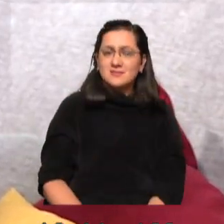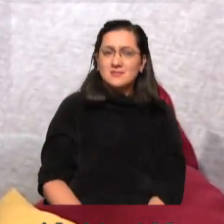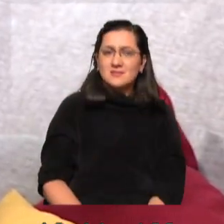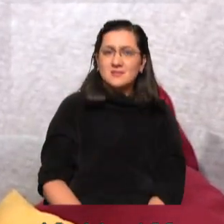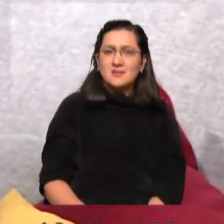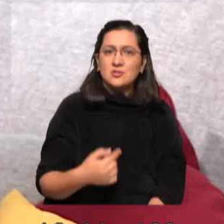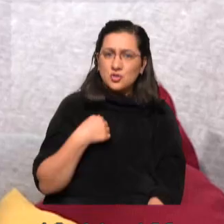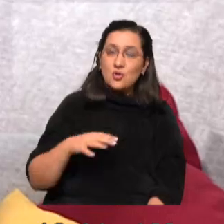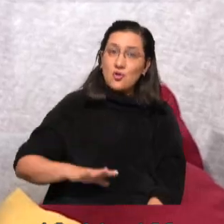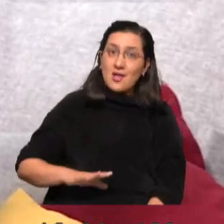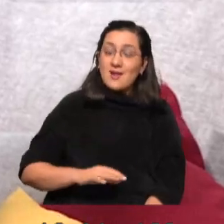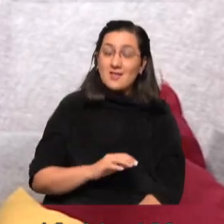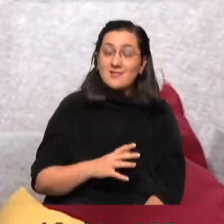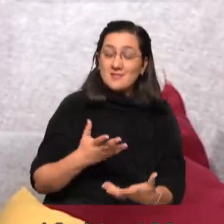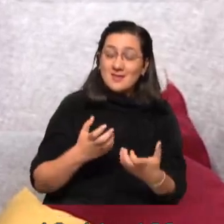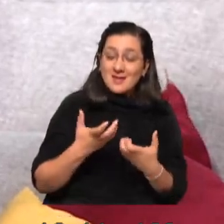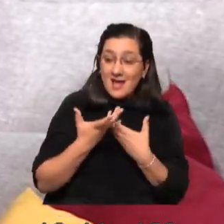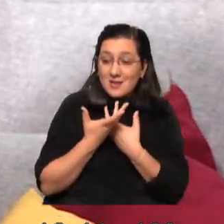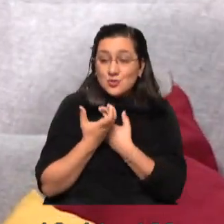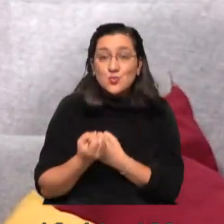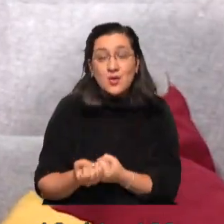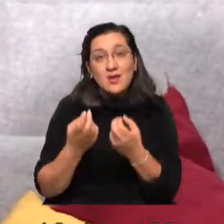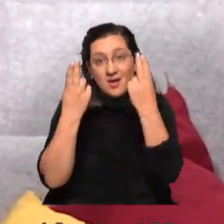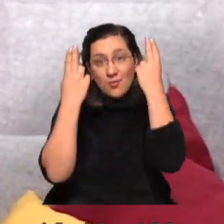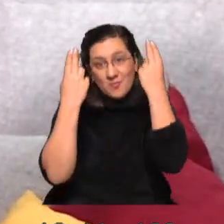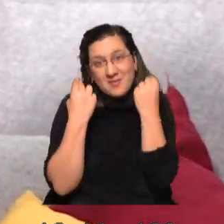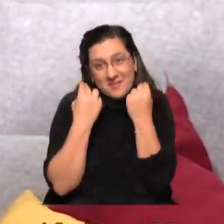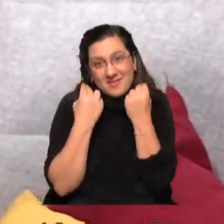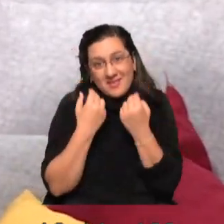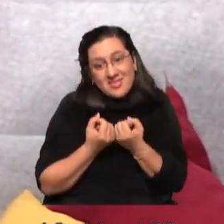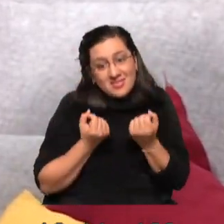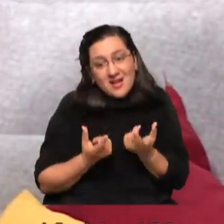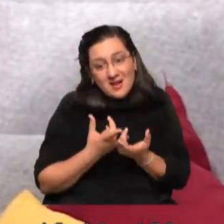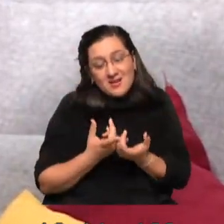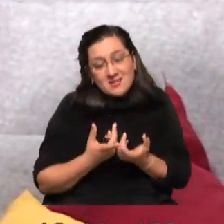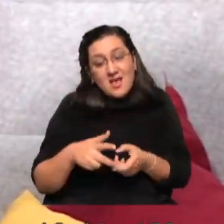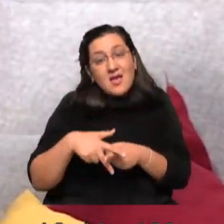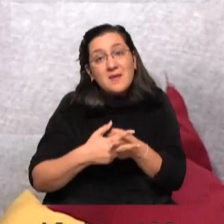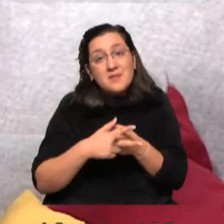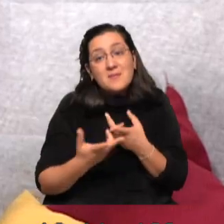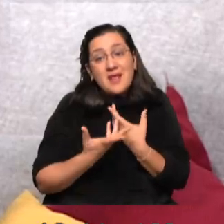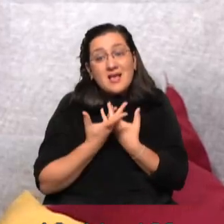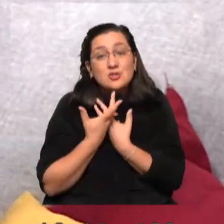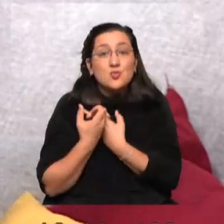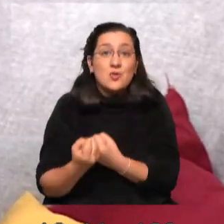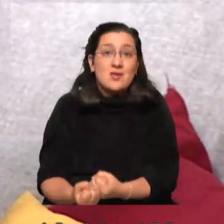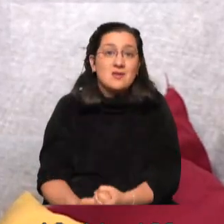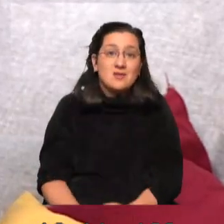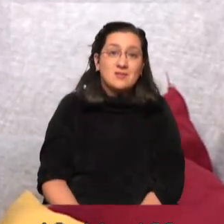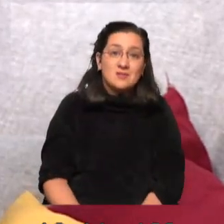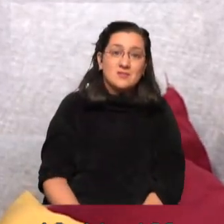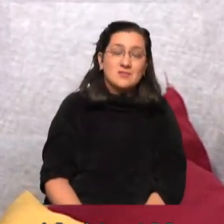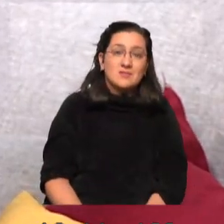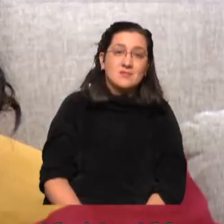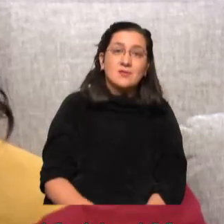como que me dan ganas de poder como eso, humildemente dar herramientas para ayudar a, no sé, a eso un poco.